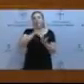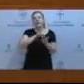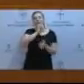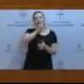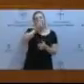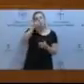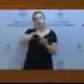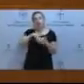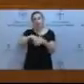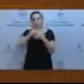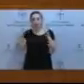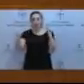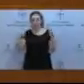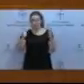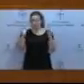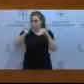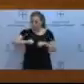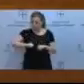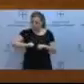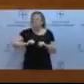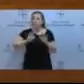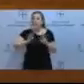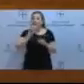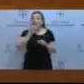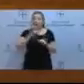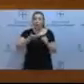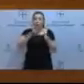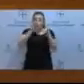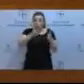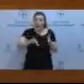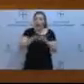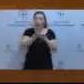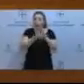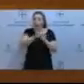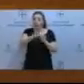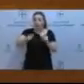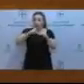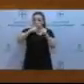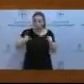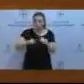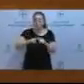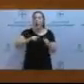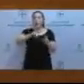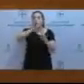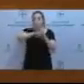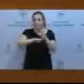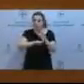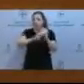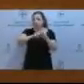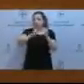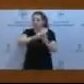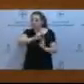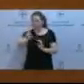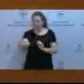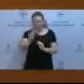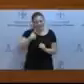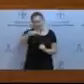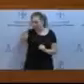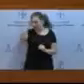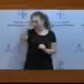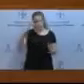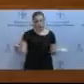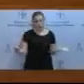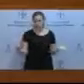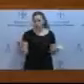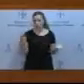de acuerdo. Pero mire, yo creo que si sale usted a la calle y les habla a los asturianos de sus planes, programas, proyectos, etcétera, etcétera, están hartos. El papel